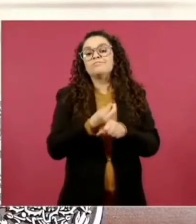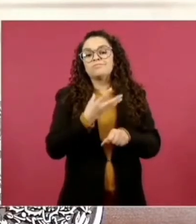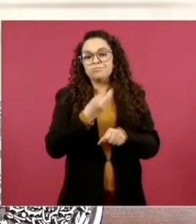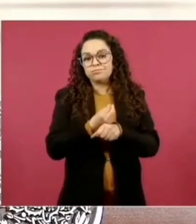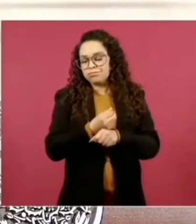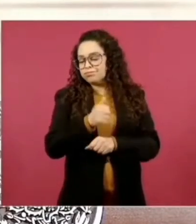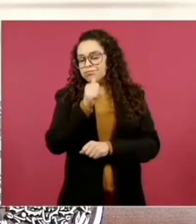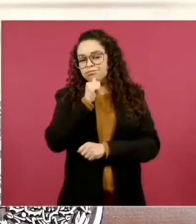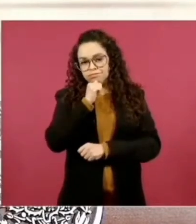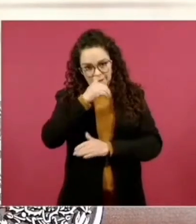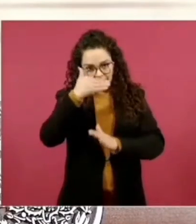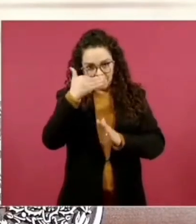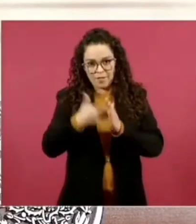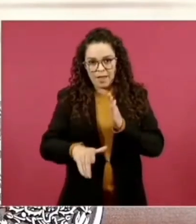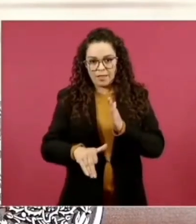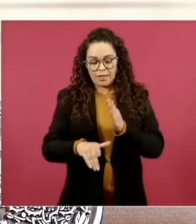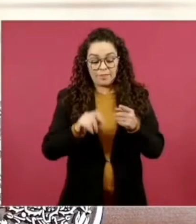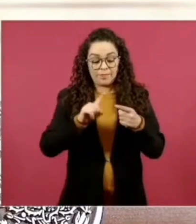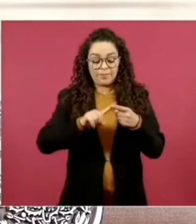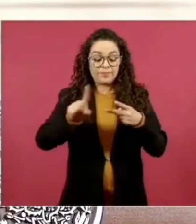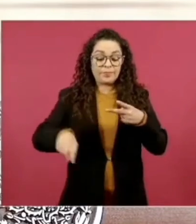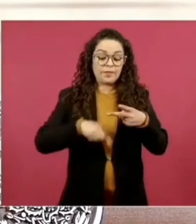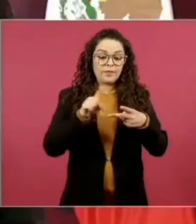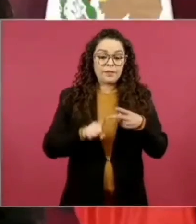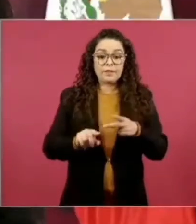En el caso del ISSSTE,